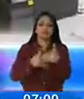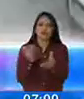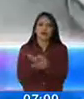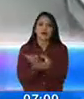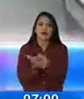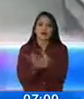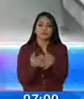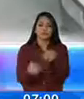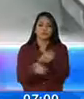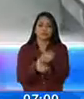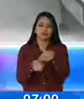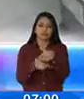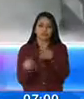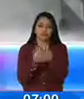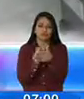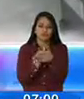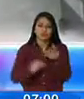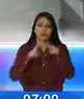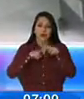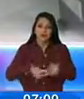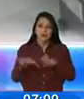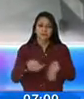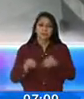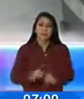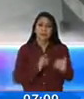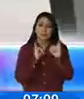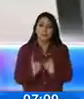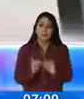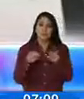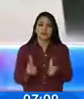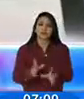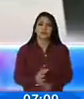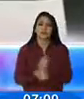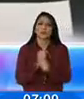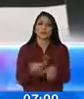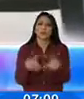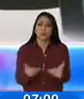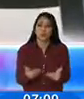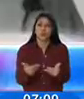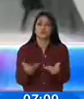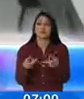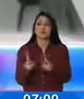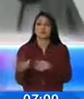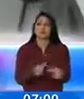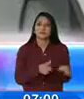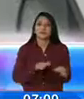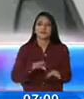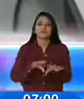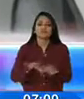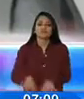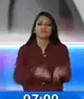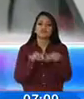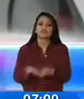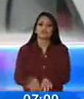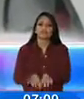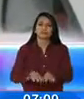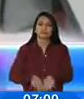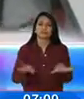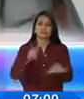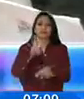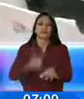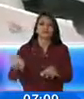actas, las condiciones del sistema informático y su seguridad, además del funcionamiento de los servidores en las 24 provincias